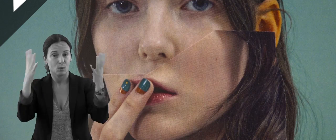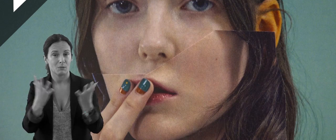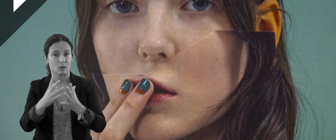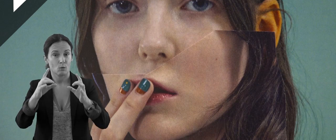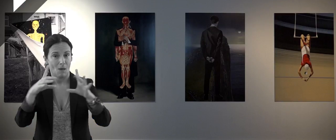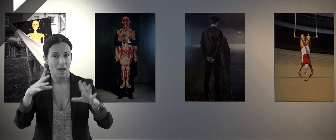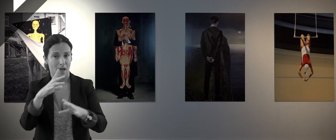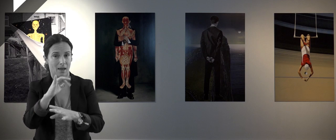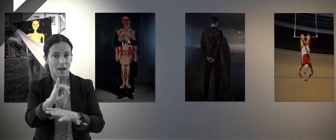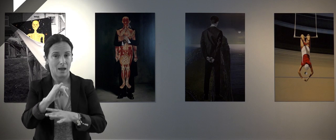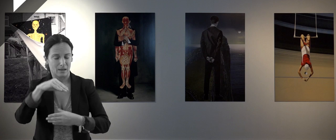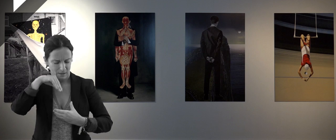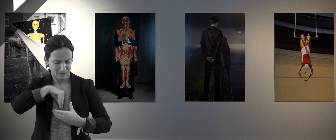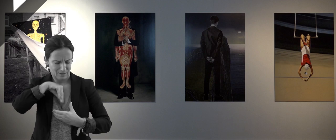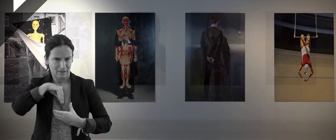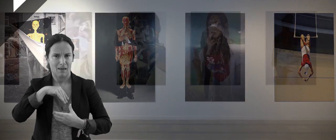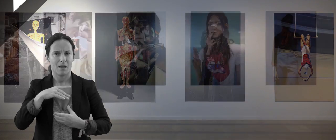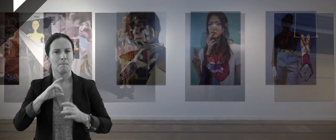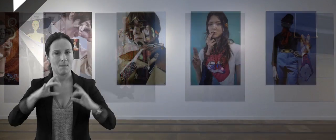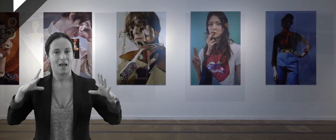interior ver eso